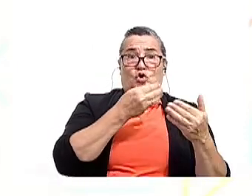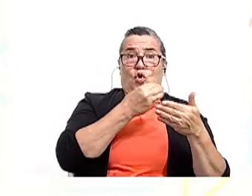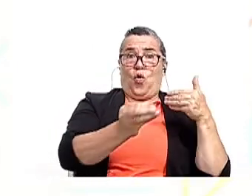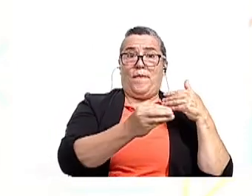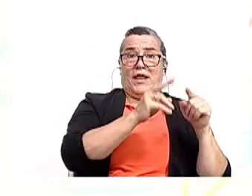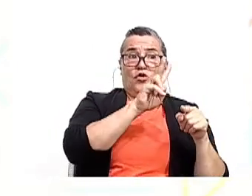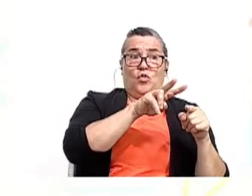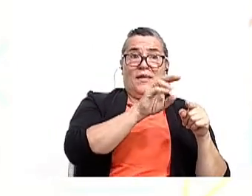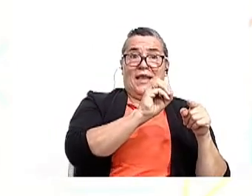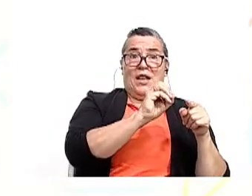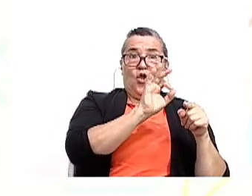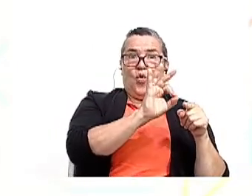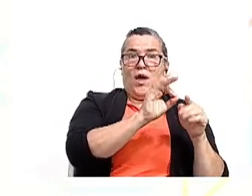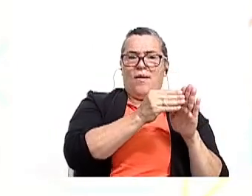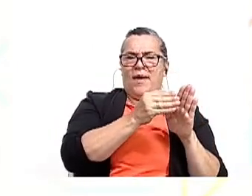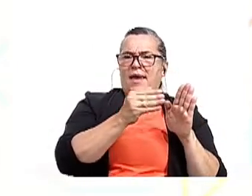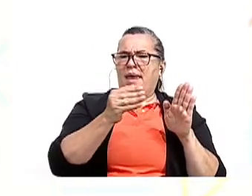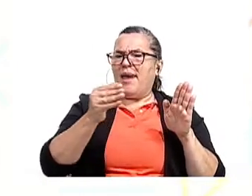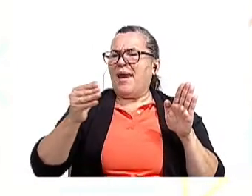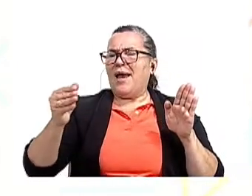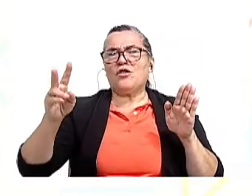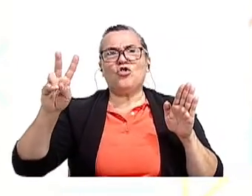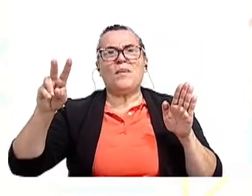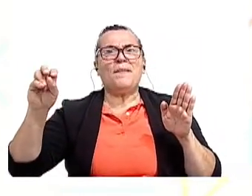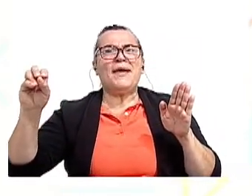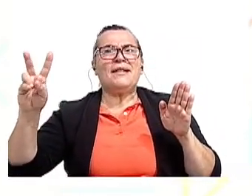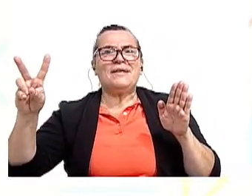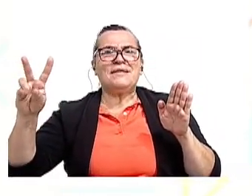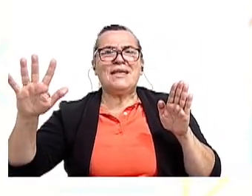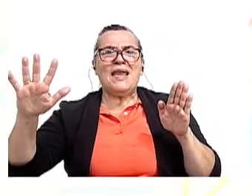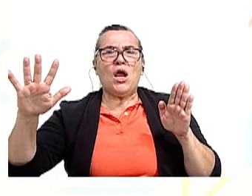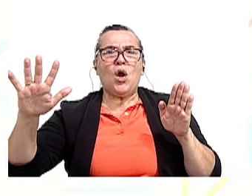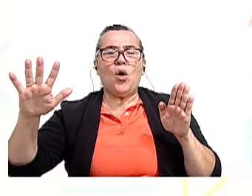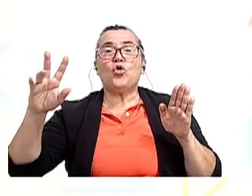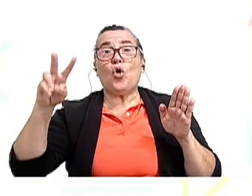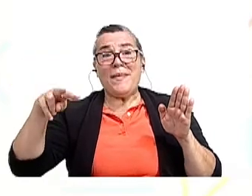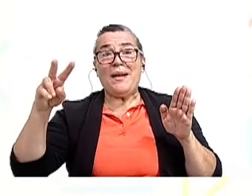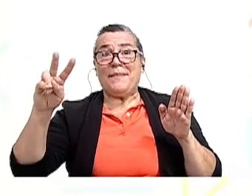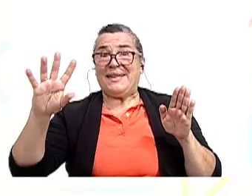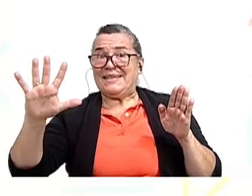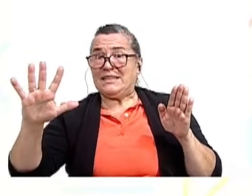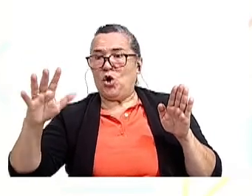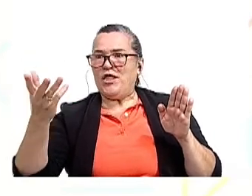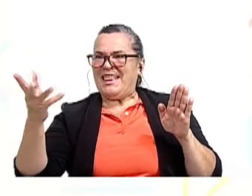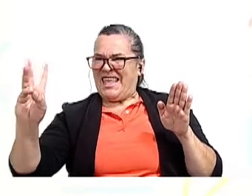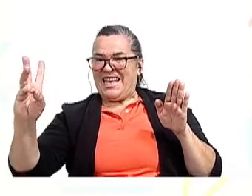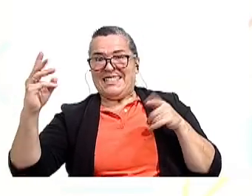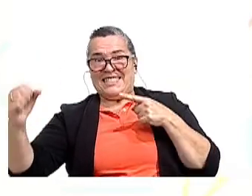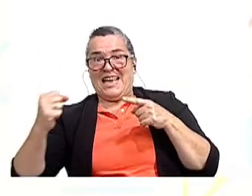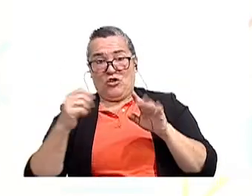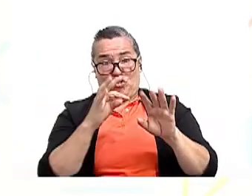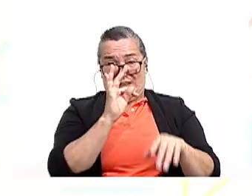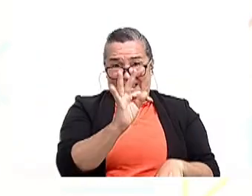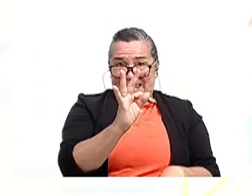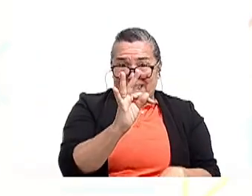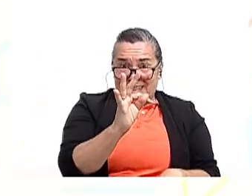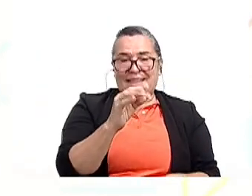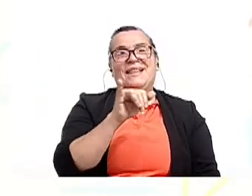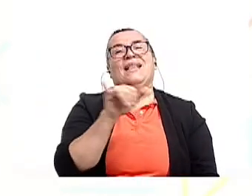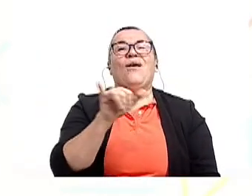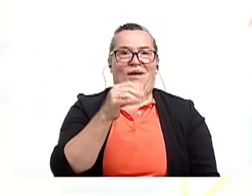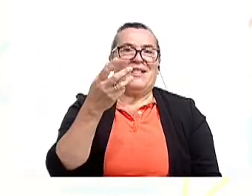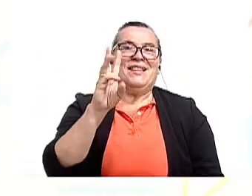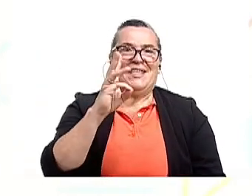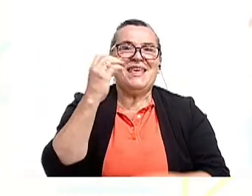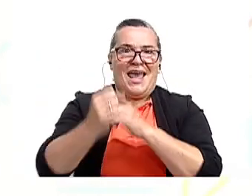en el 2009 al 2025? 16 años. Por lo tanto, T es igual a 16.